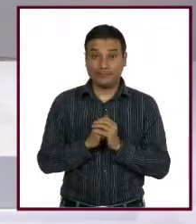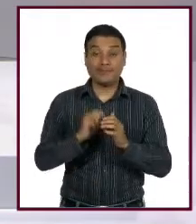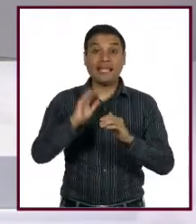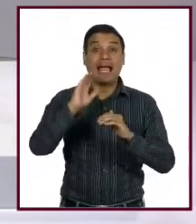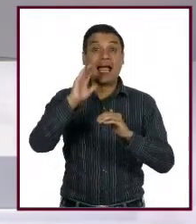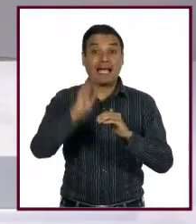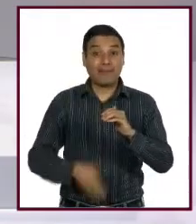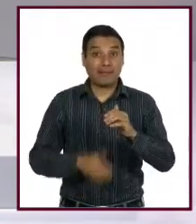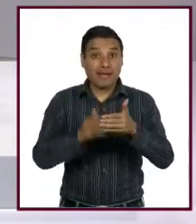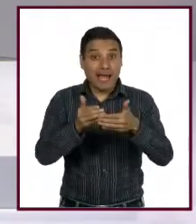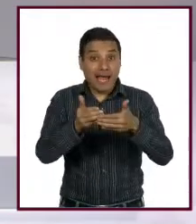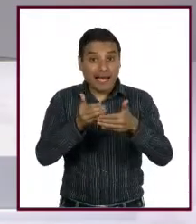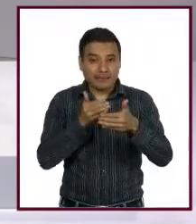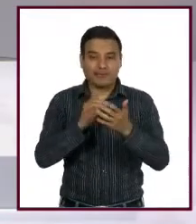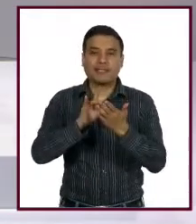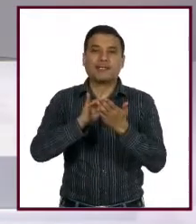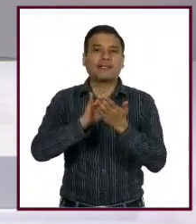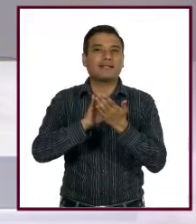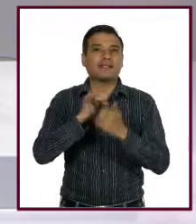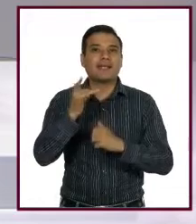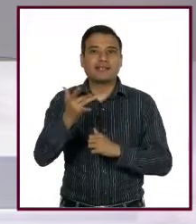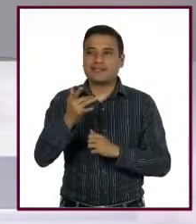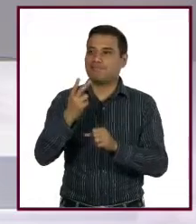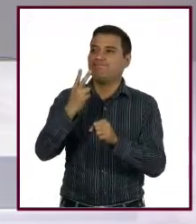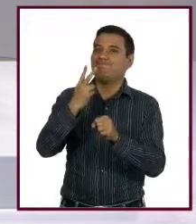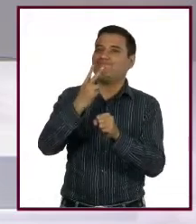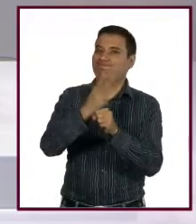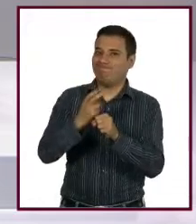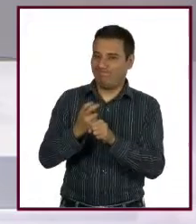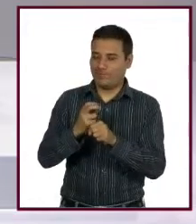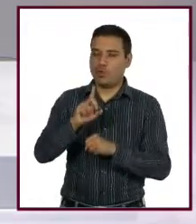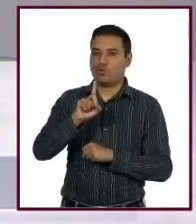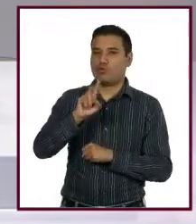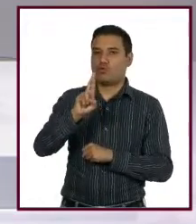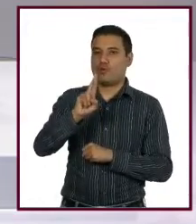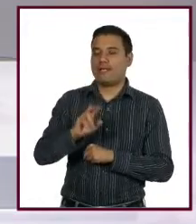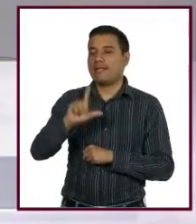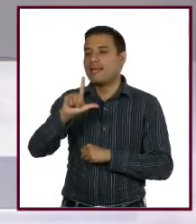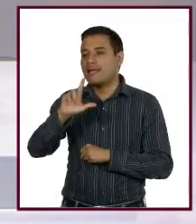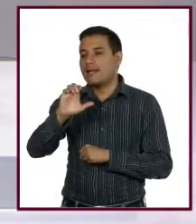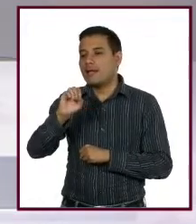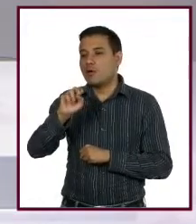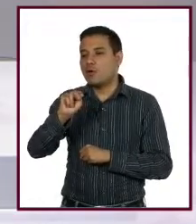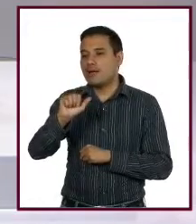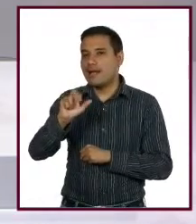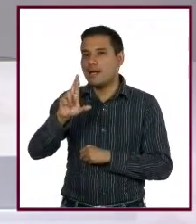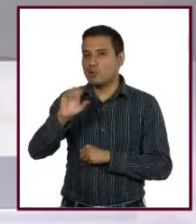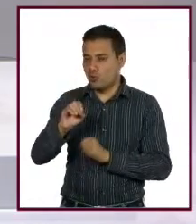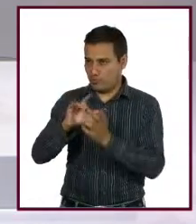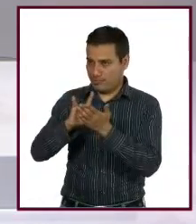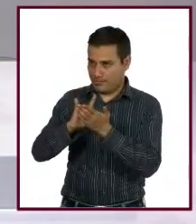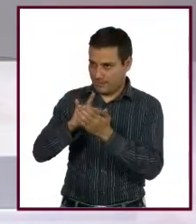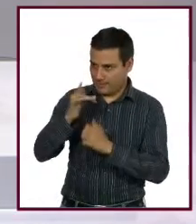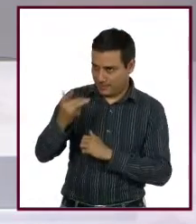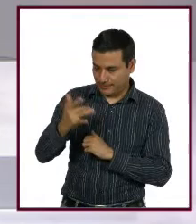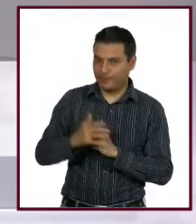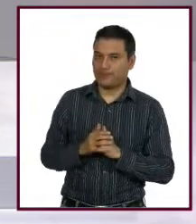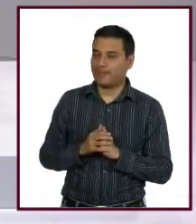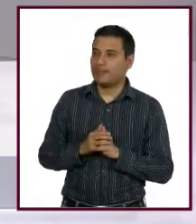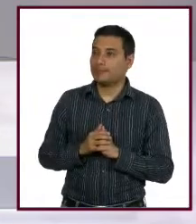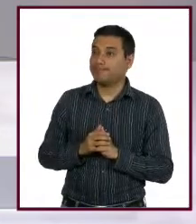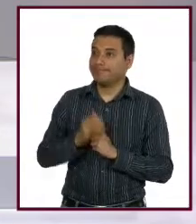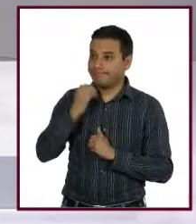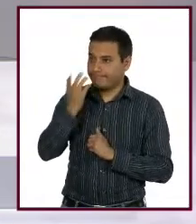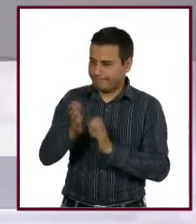despedir esta sesión, agradecemos a nuestro invitado de hoy, el doctor Leonardo Arturo Biguri Sandoval. Y doctor, le